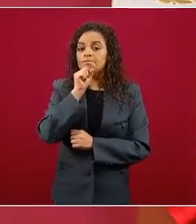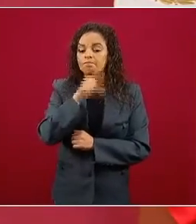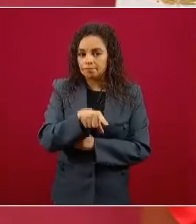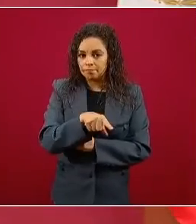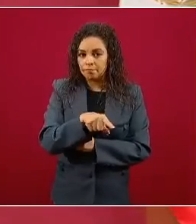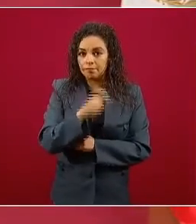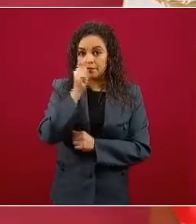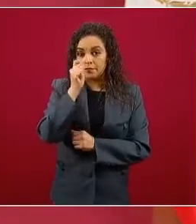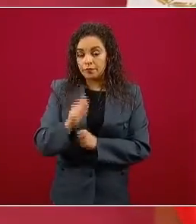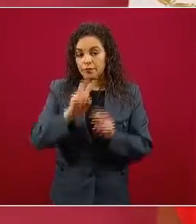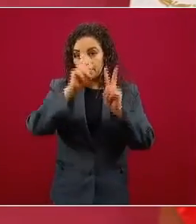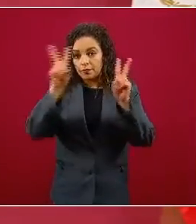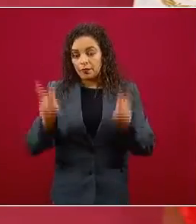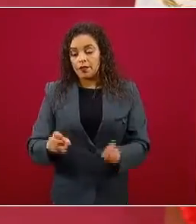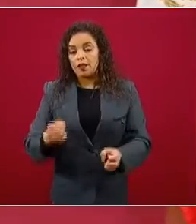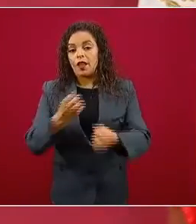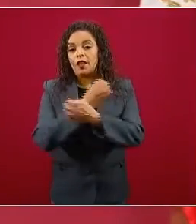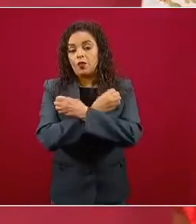de educación,